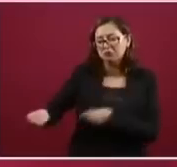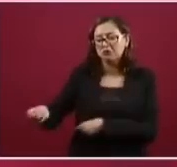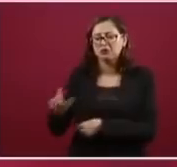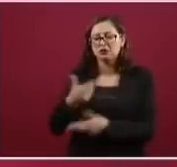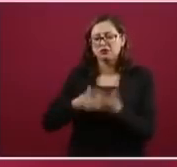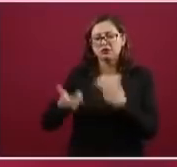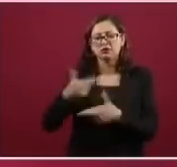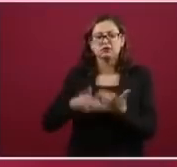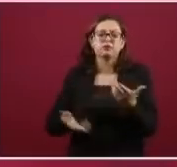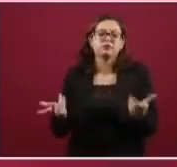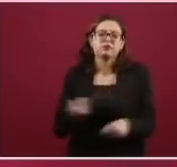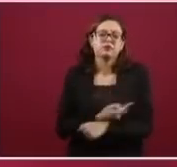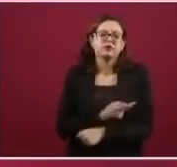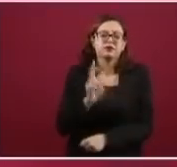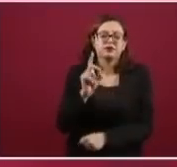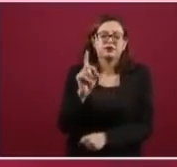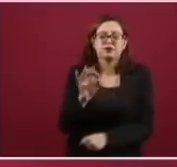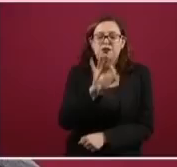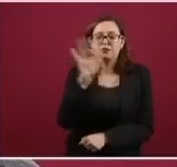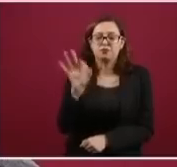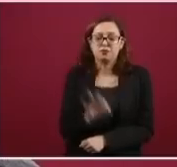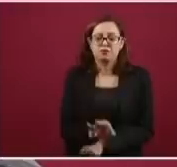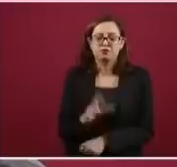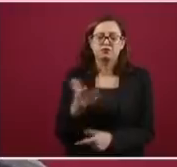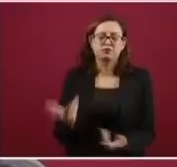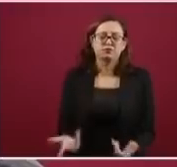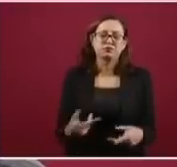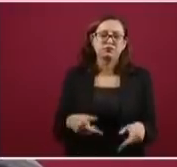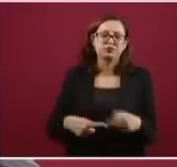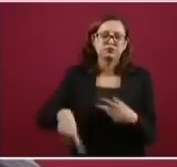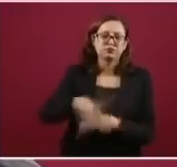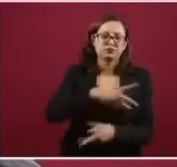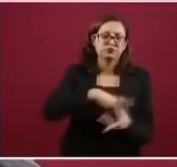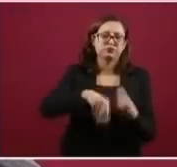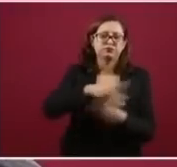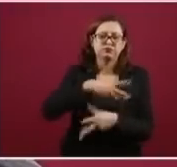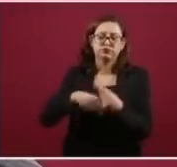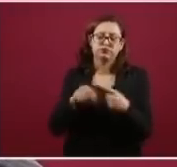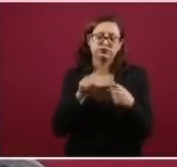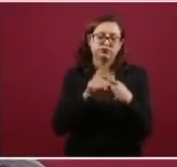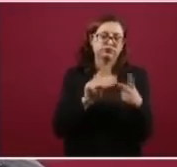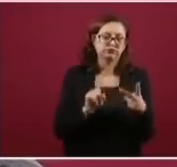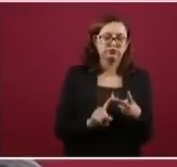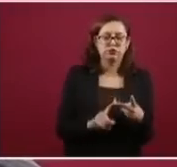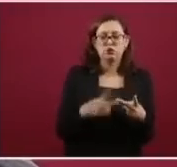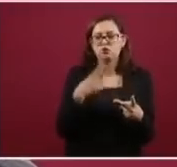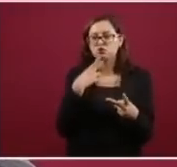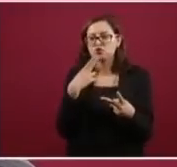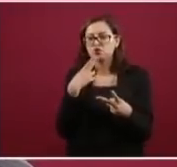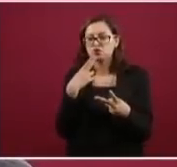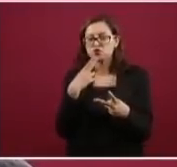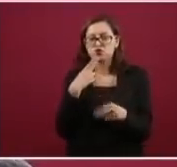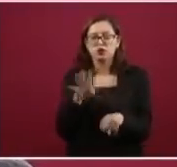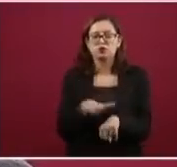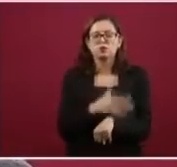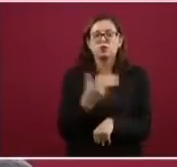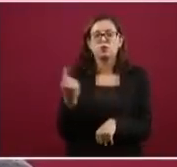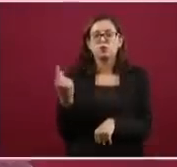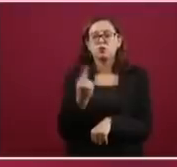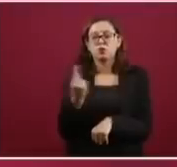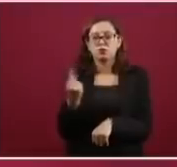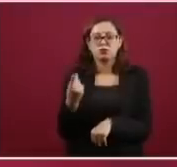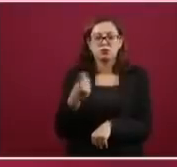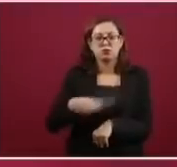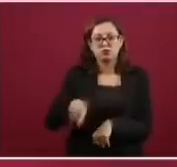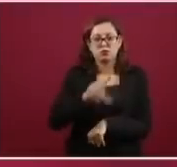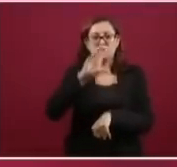30% que habías pagado se cortaba en el servicio estas dos prácticas las estaban haciendo porque el el permiso con el que